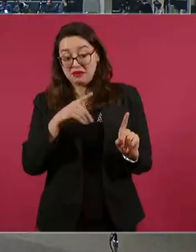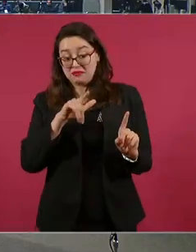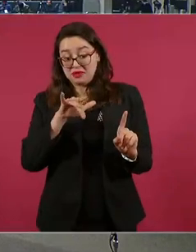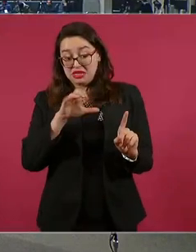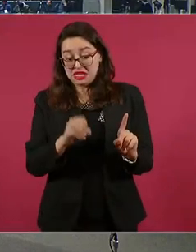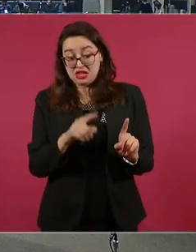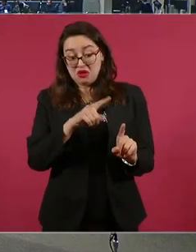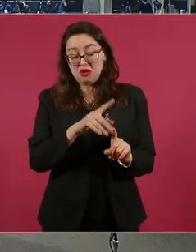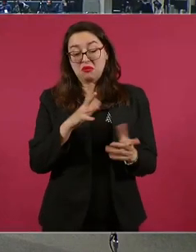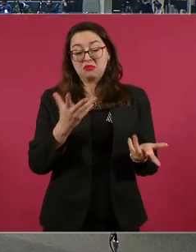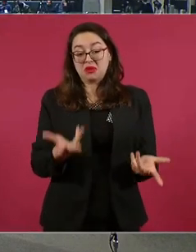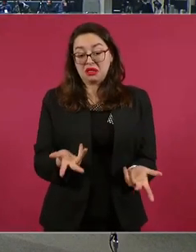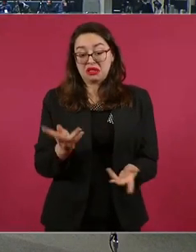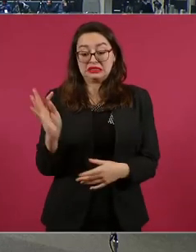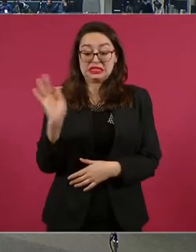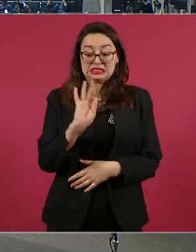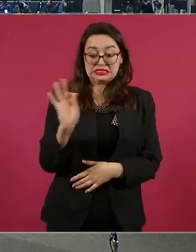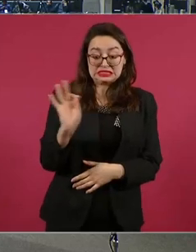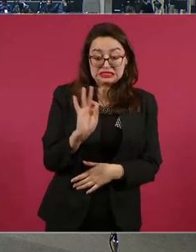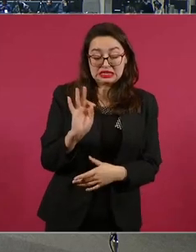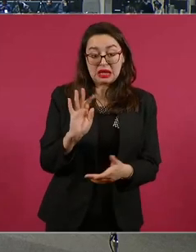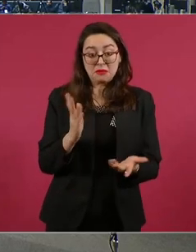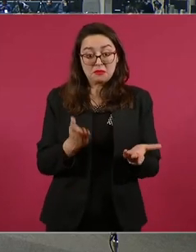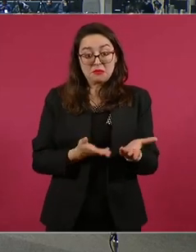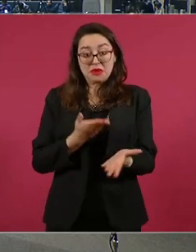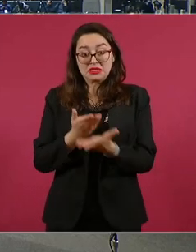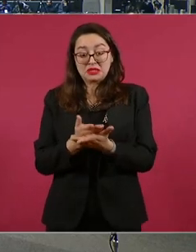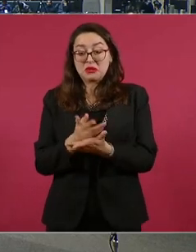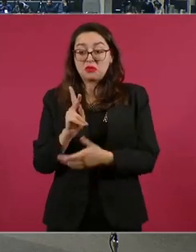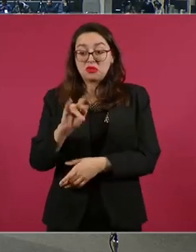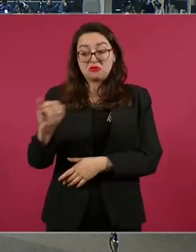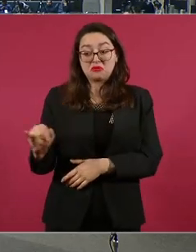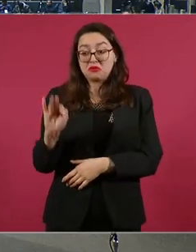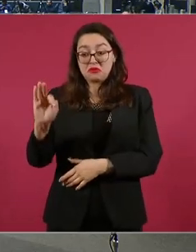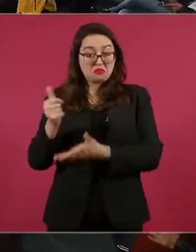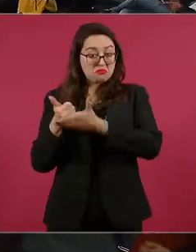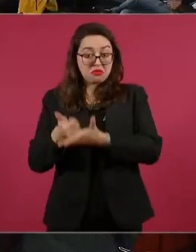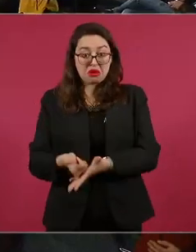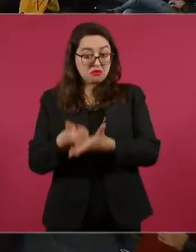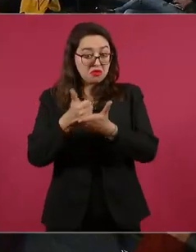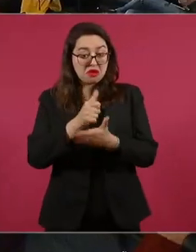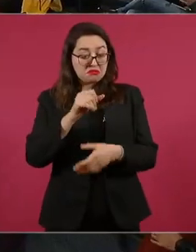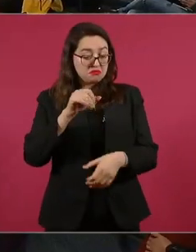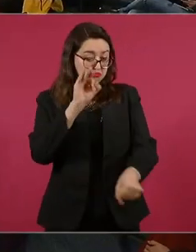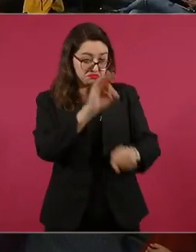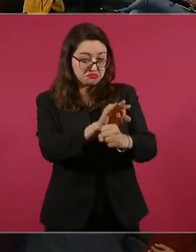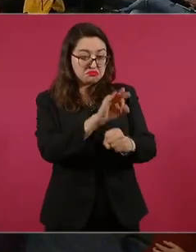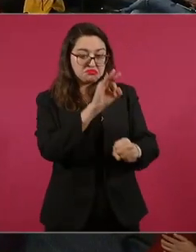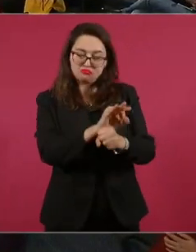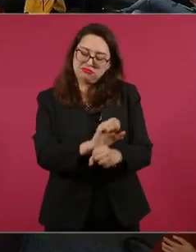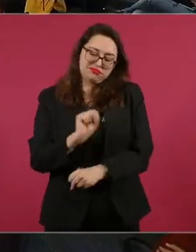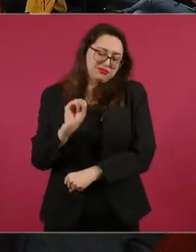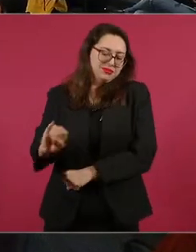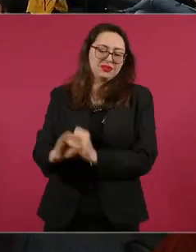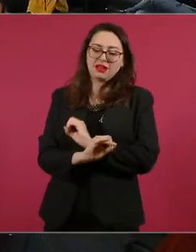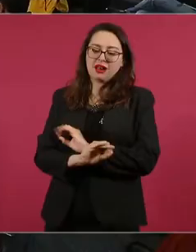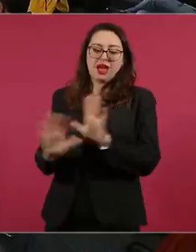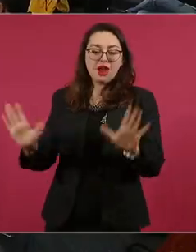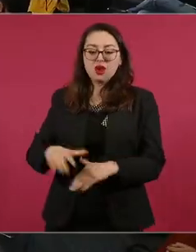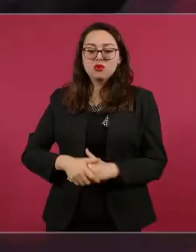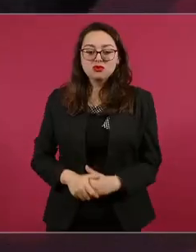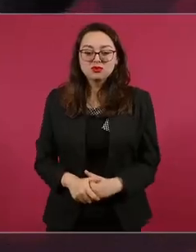está mencionando de la contraparte que es el Poder Judicial? Claro, porque el Poder Judicial está